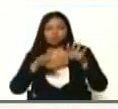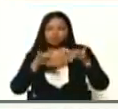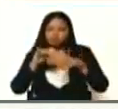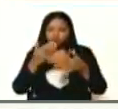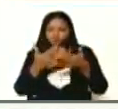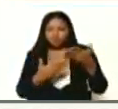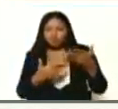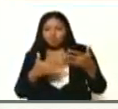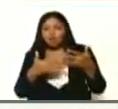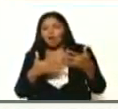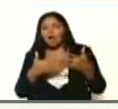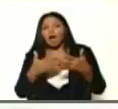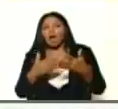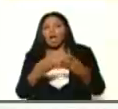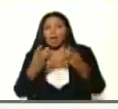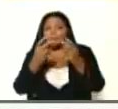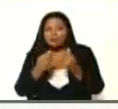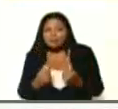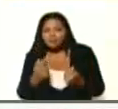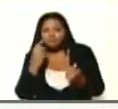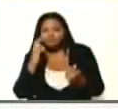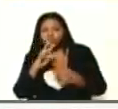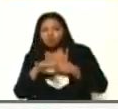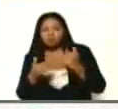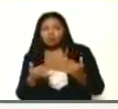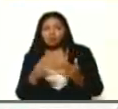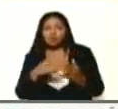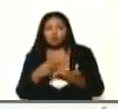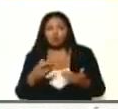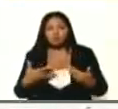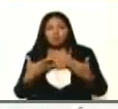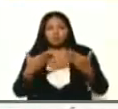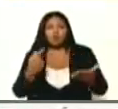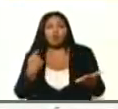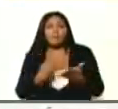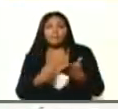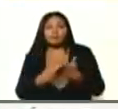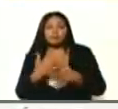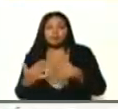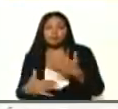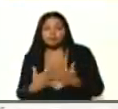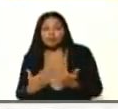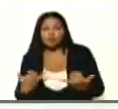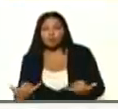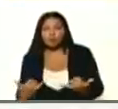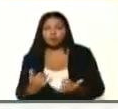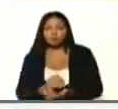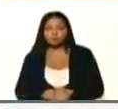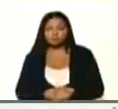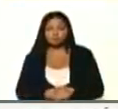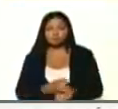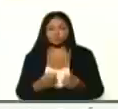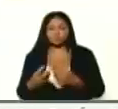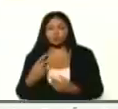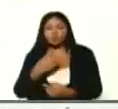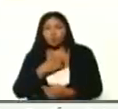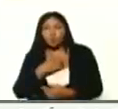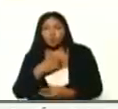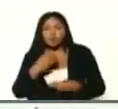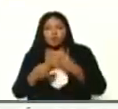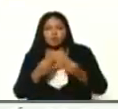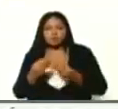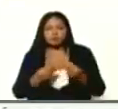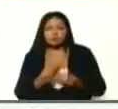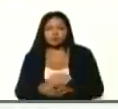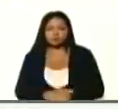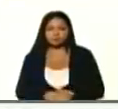expedientes administrativos, indicando que de no entregar los pagos ilícitos requeridos, sus trámites no serían